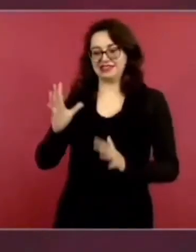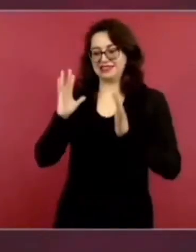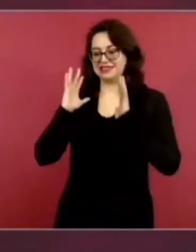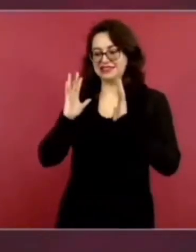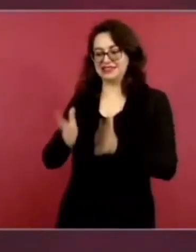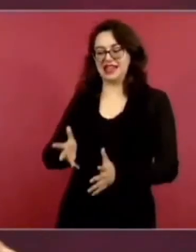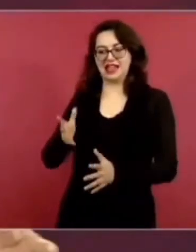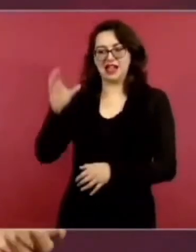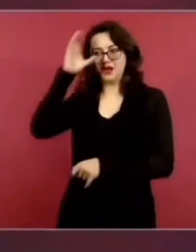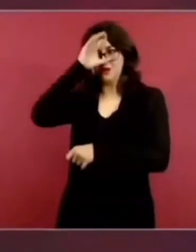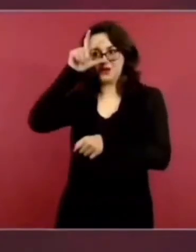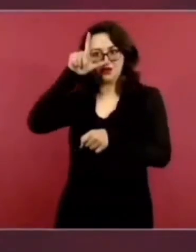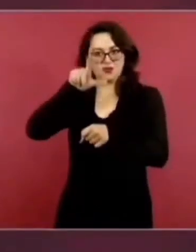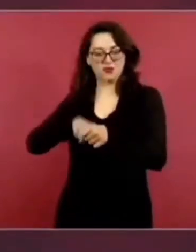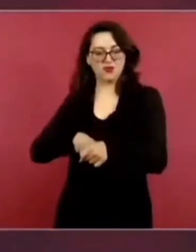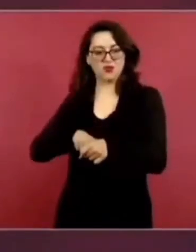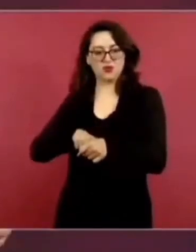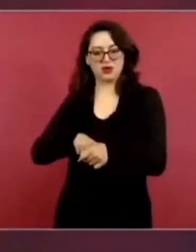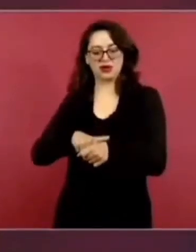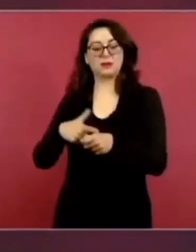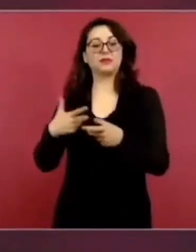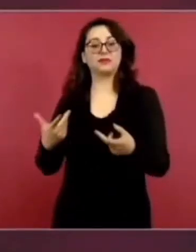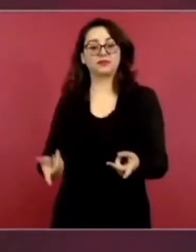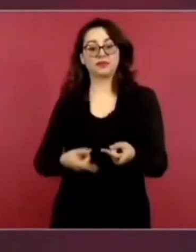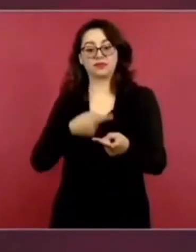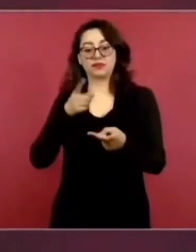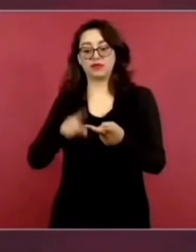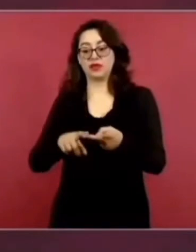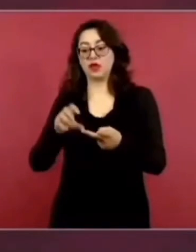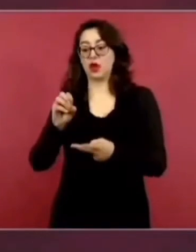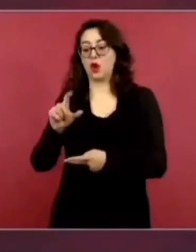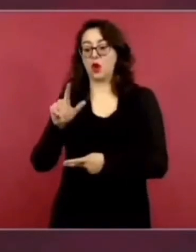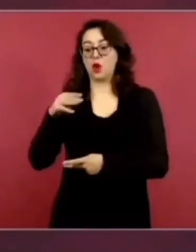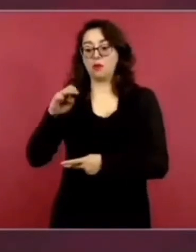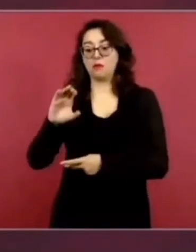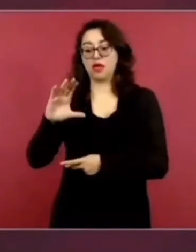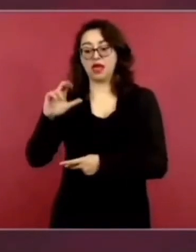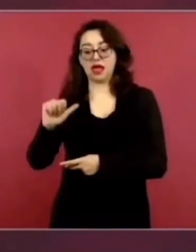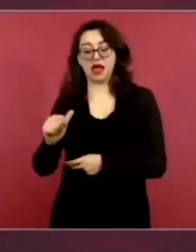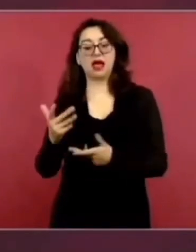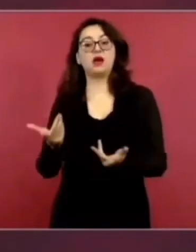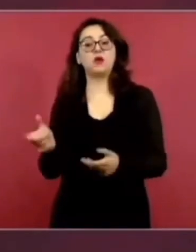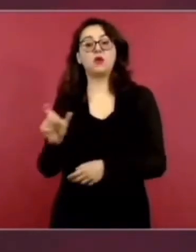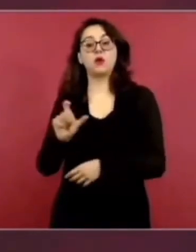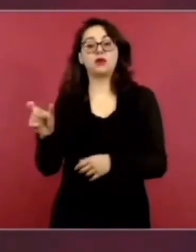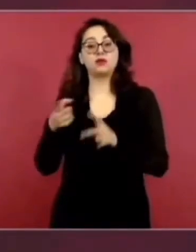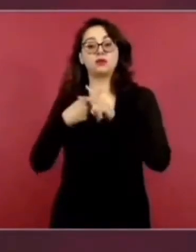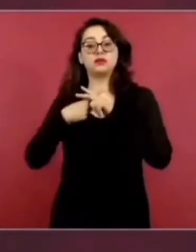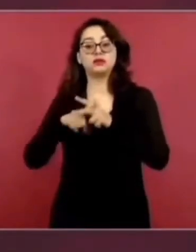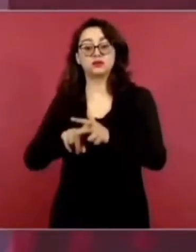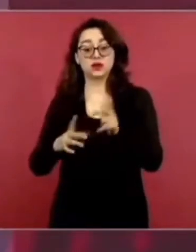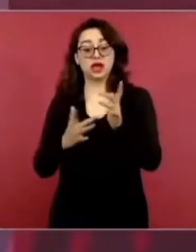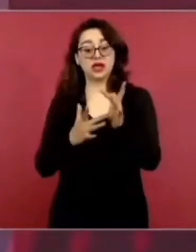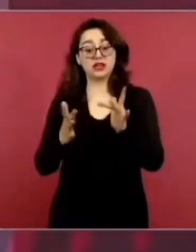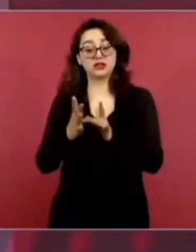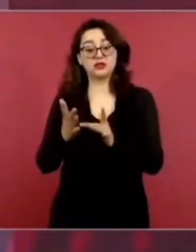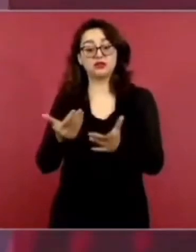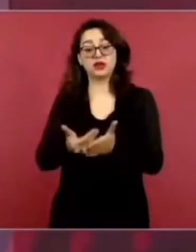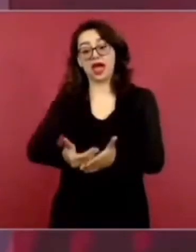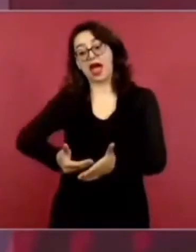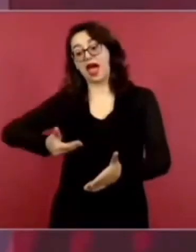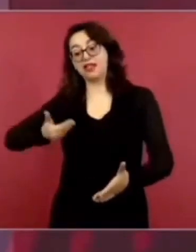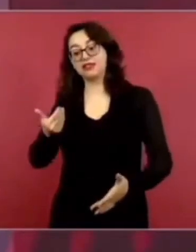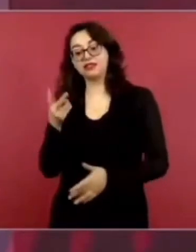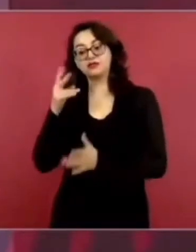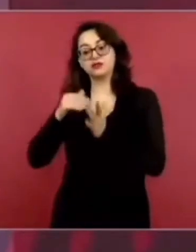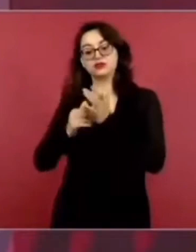2000 años antes de Cristo. Entonces,